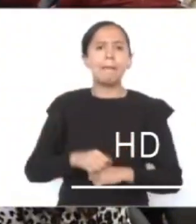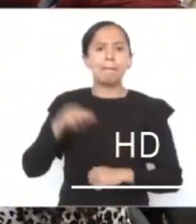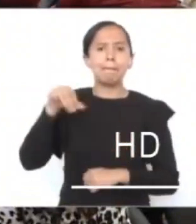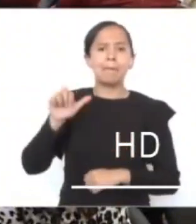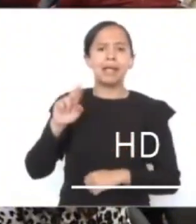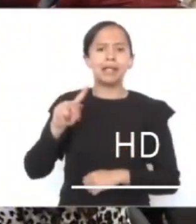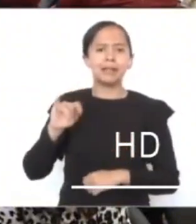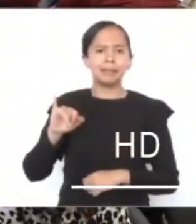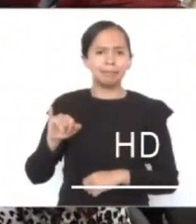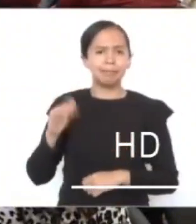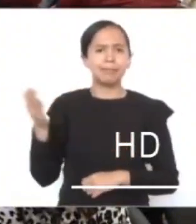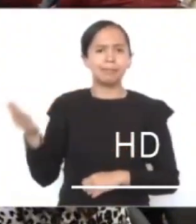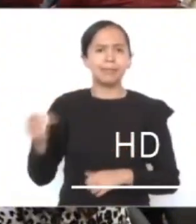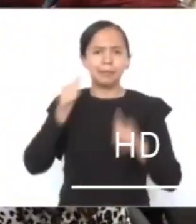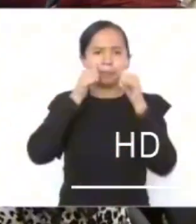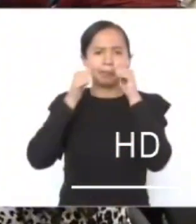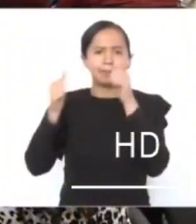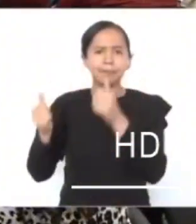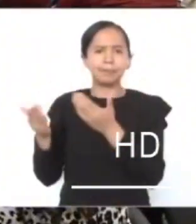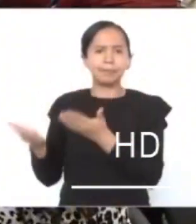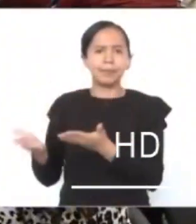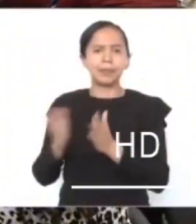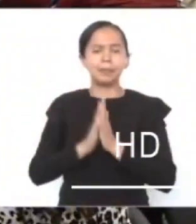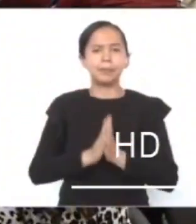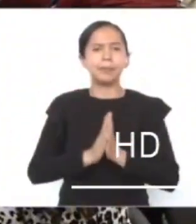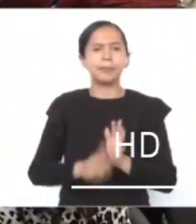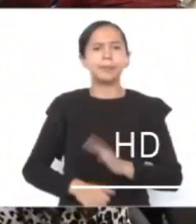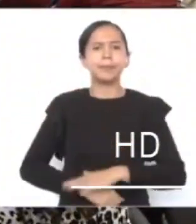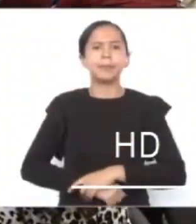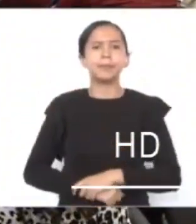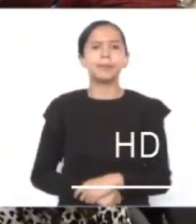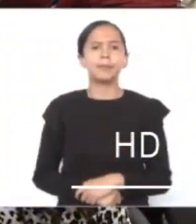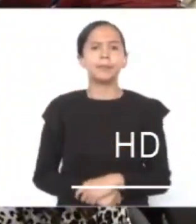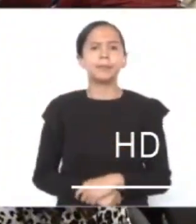Guadarrama, a quien cedemos primeramente el uso de la palabra.